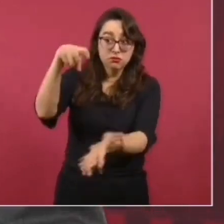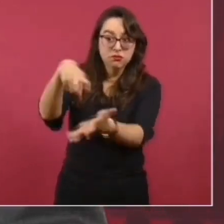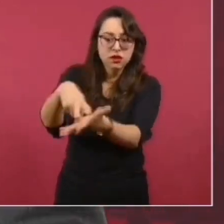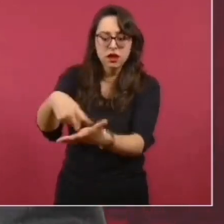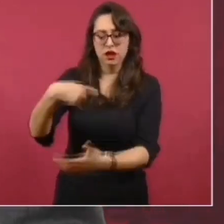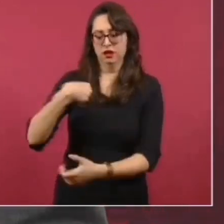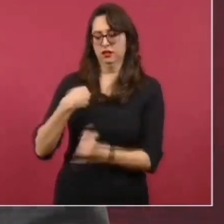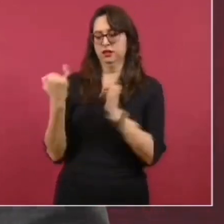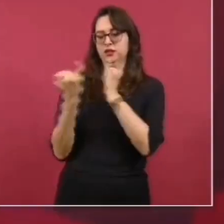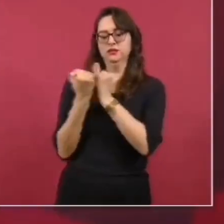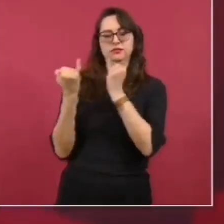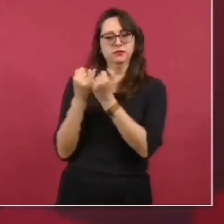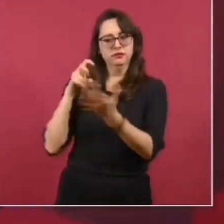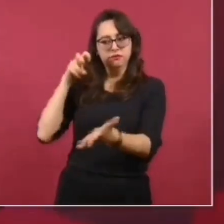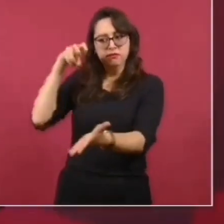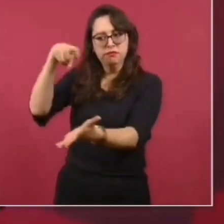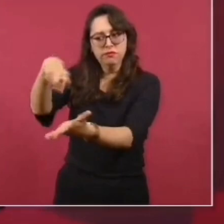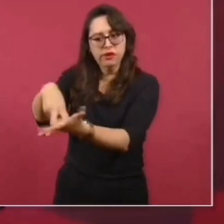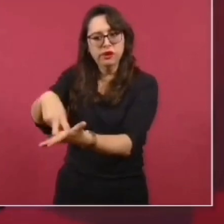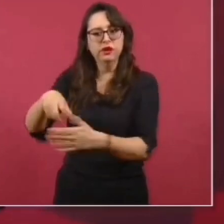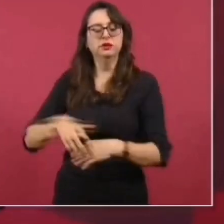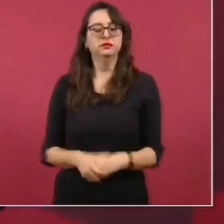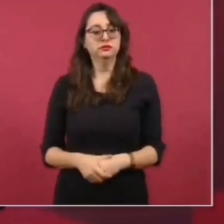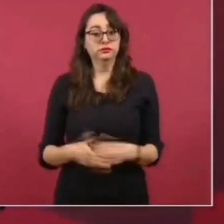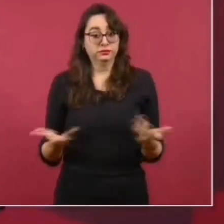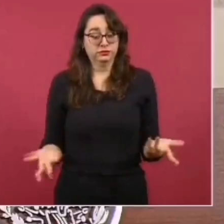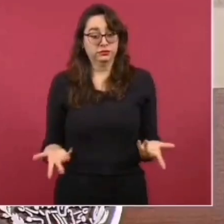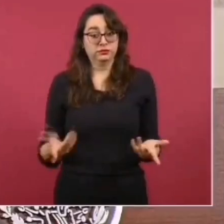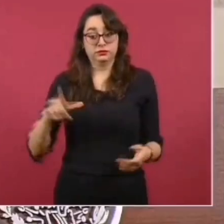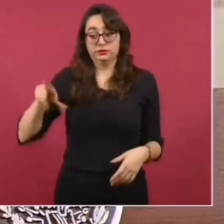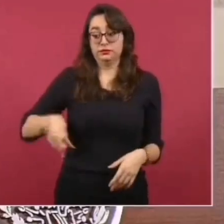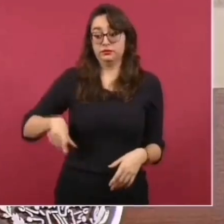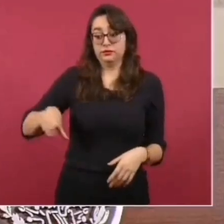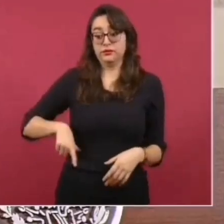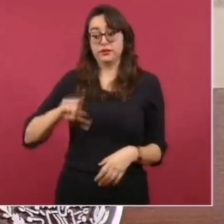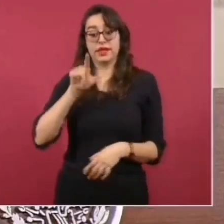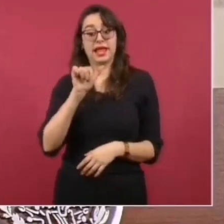Además, el Estado laico significa el respeto